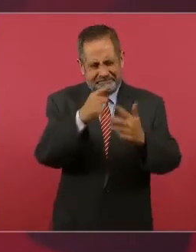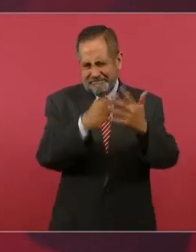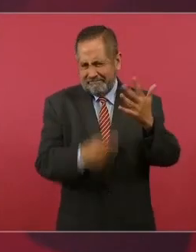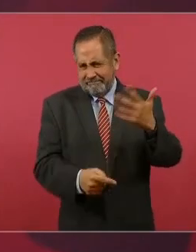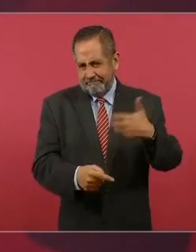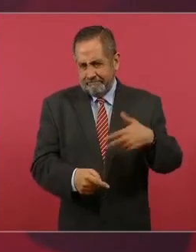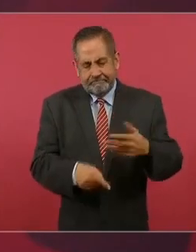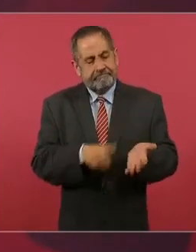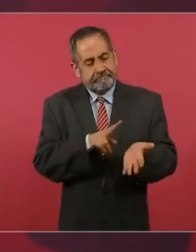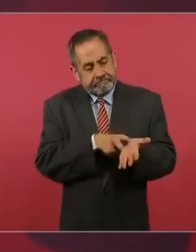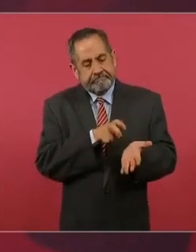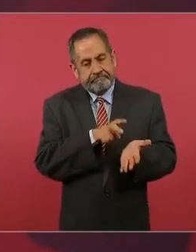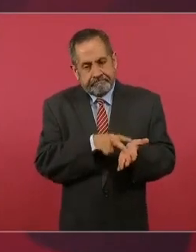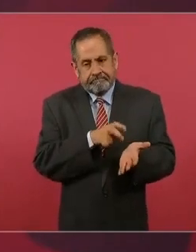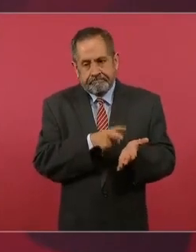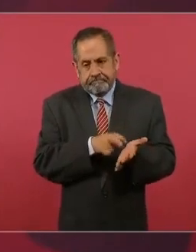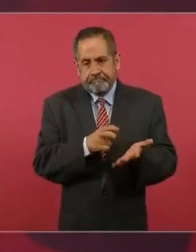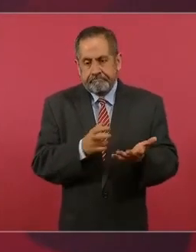todas.